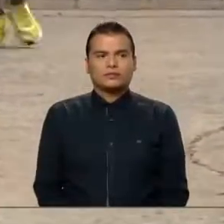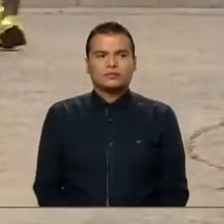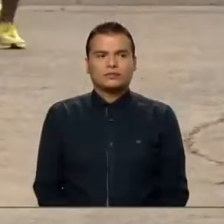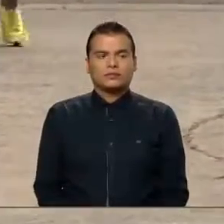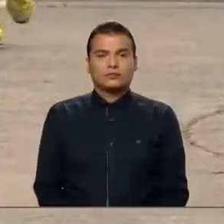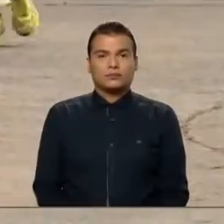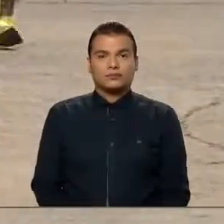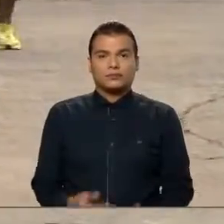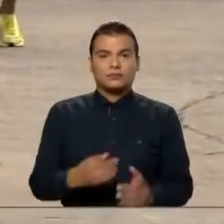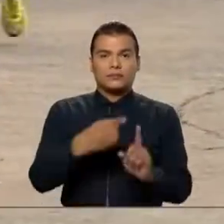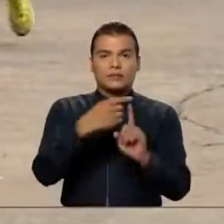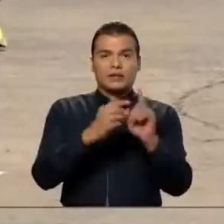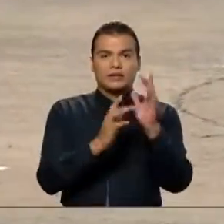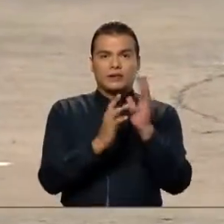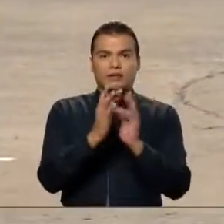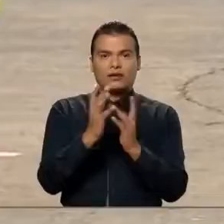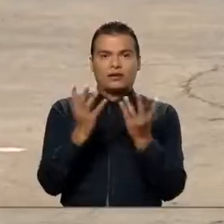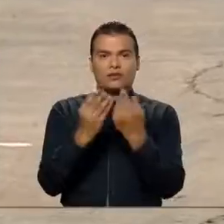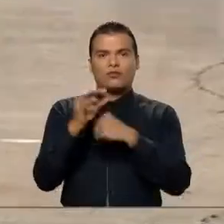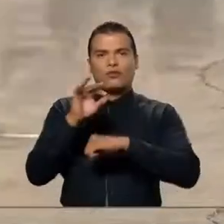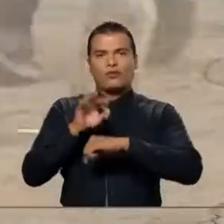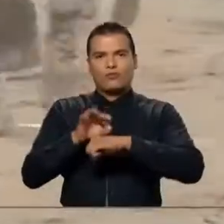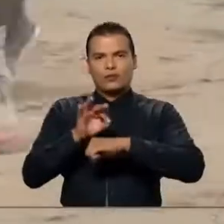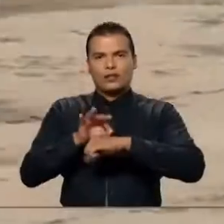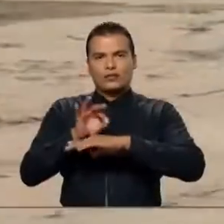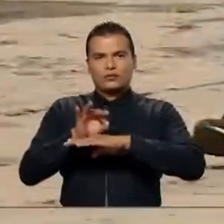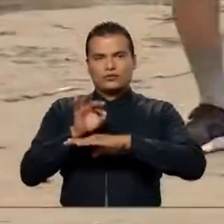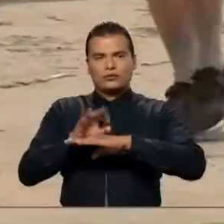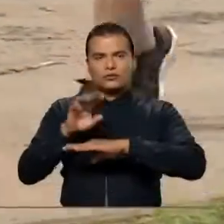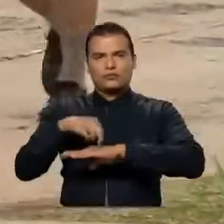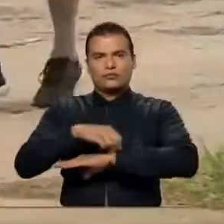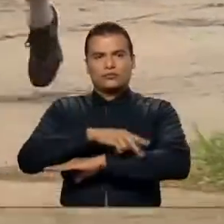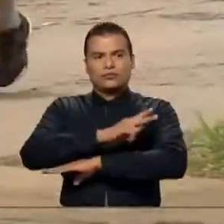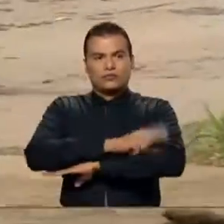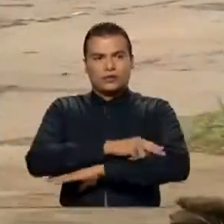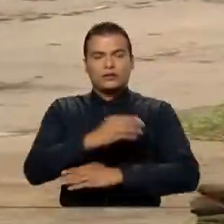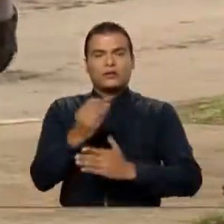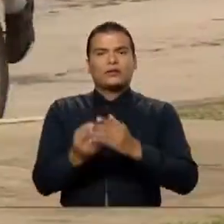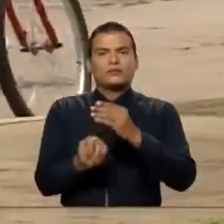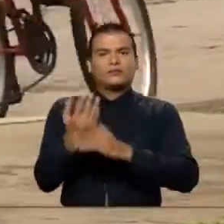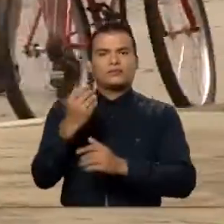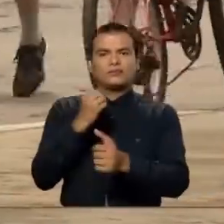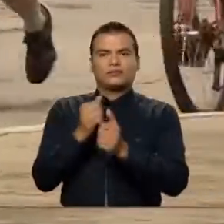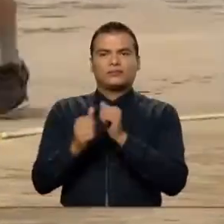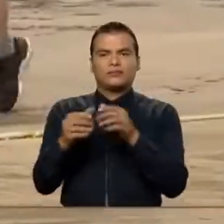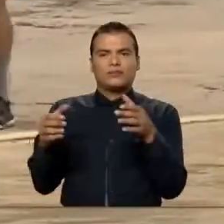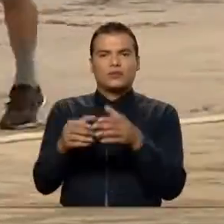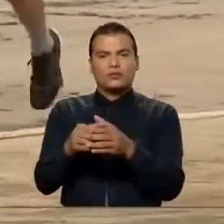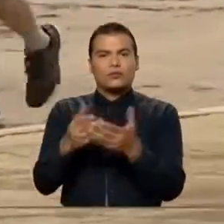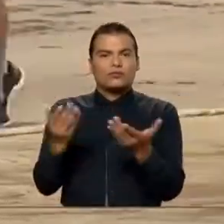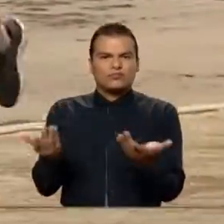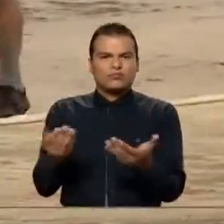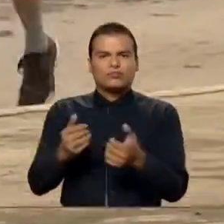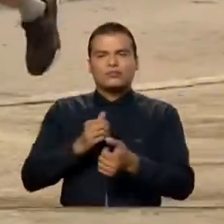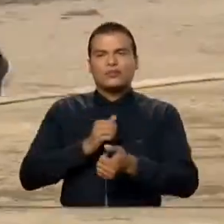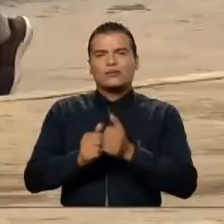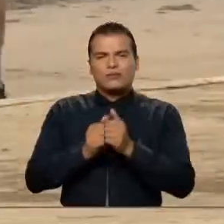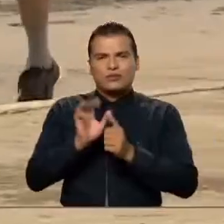Desde abril, la Fundación Samaritanos de la Calle creó este grupo deportivo enfocado a la práctica del